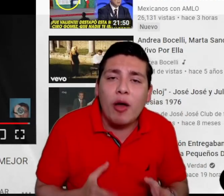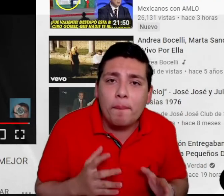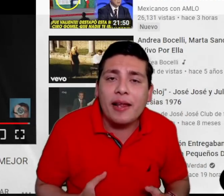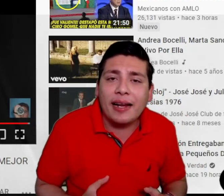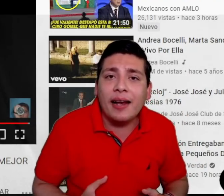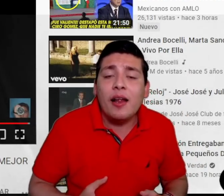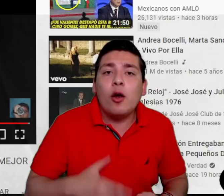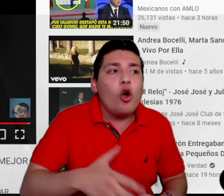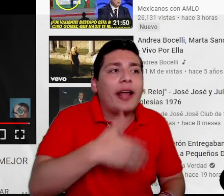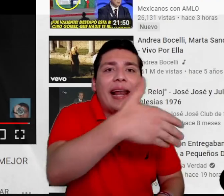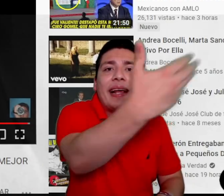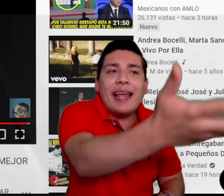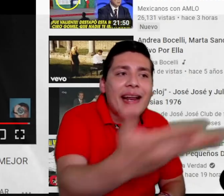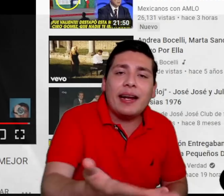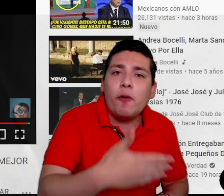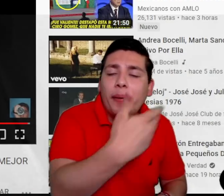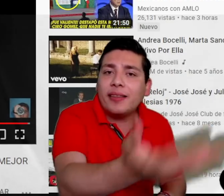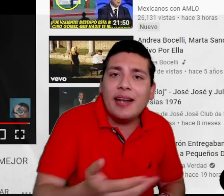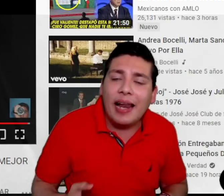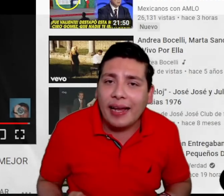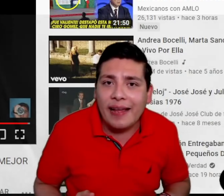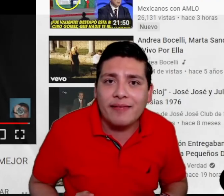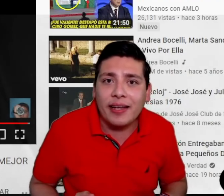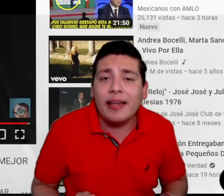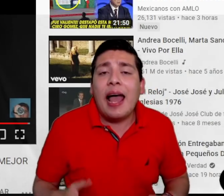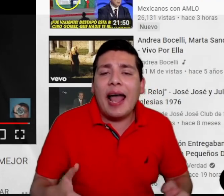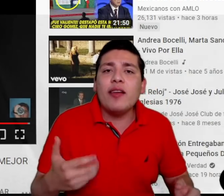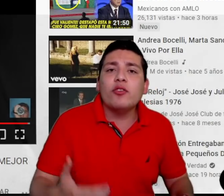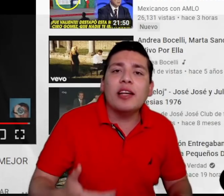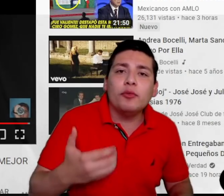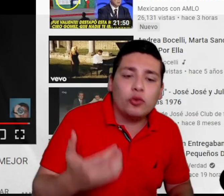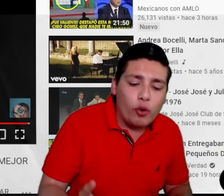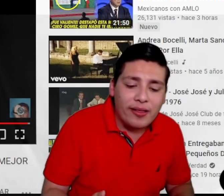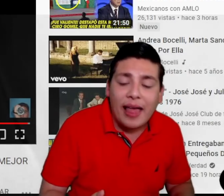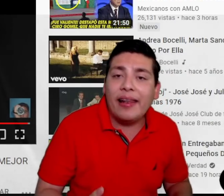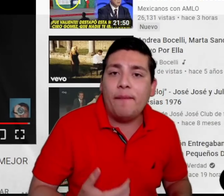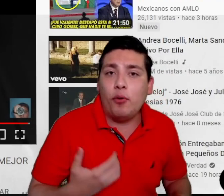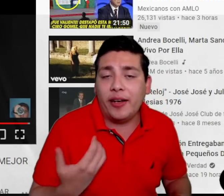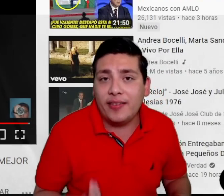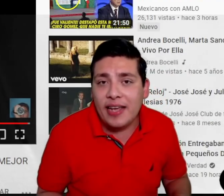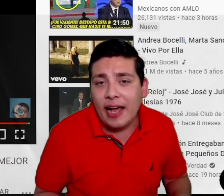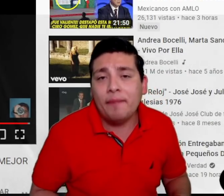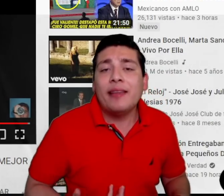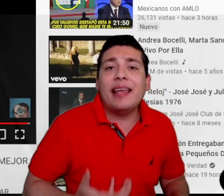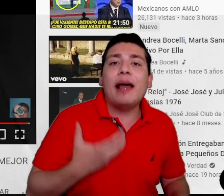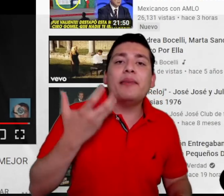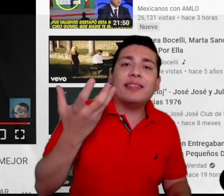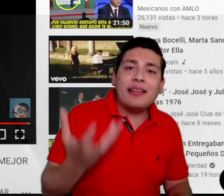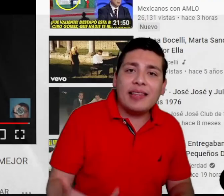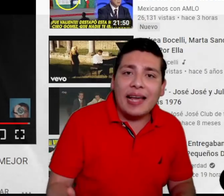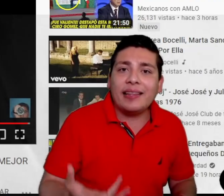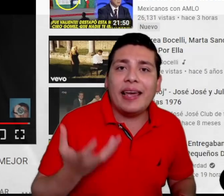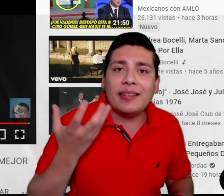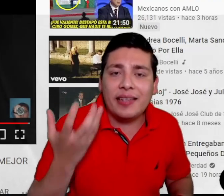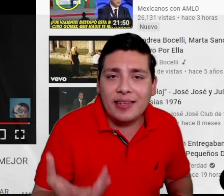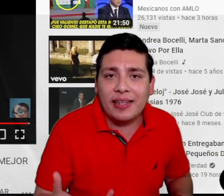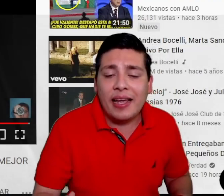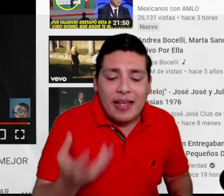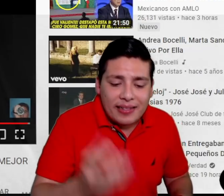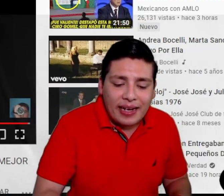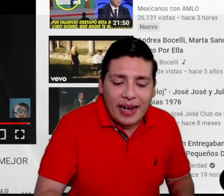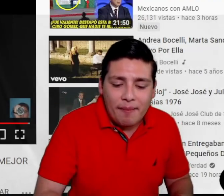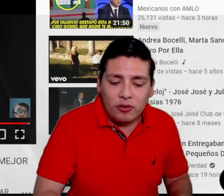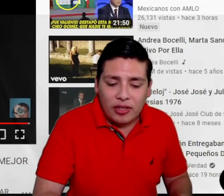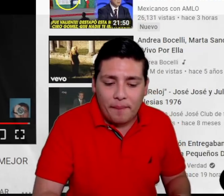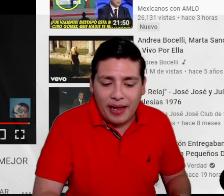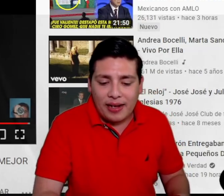mismos no aplican lo que le quieren compartir a la gente? Ahí nos damos cuenta de la hipocresía, de la mezquindad que existe.